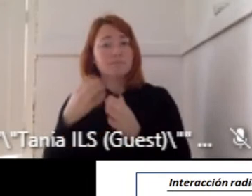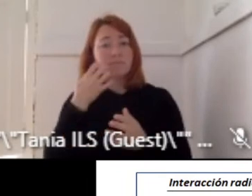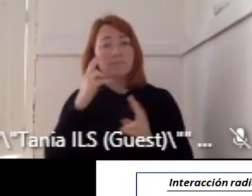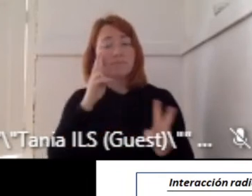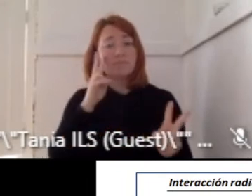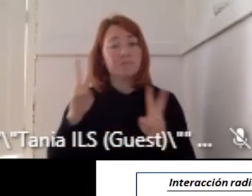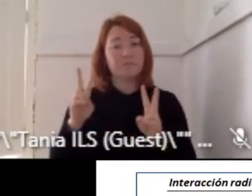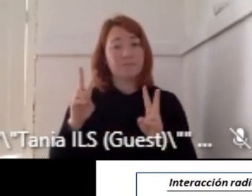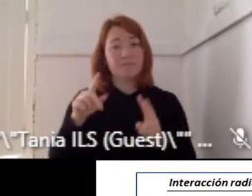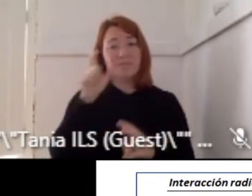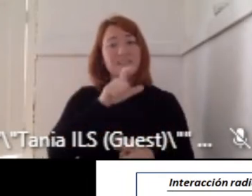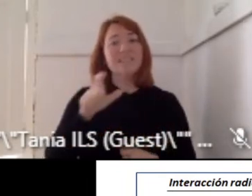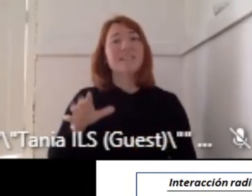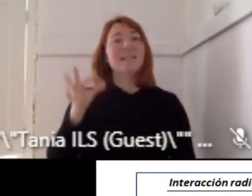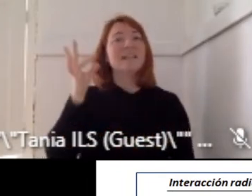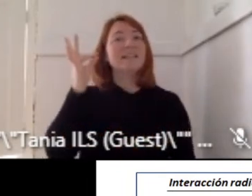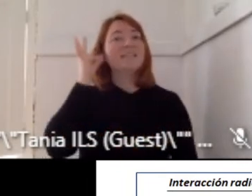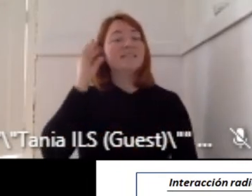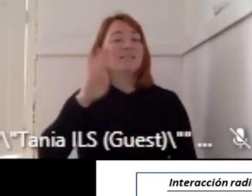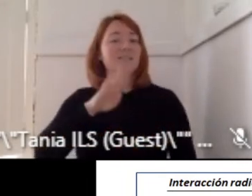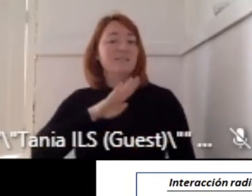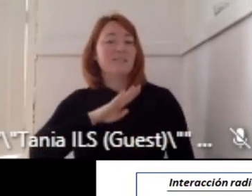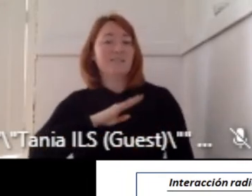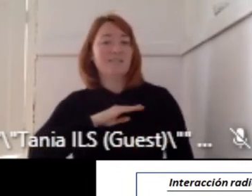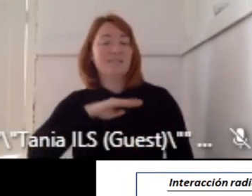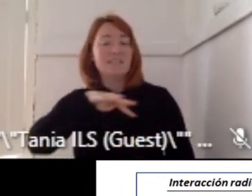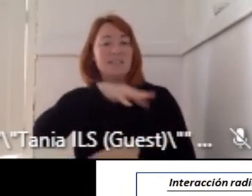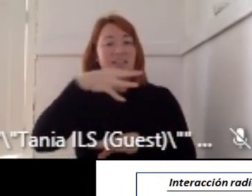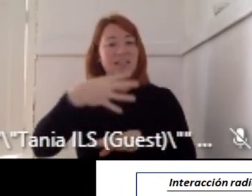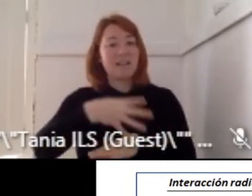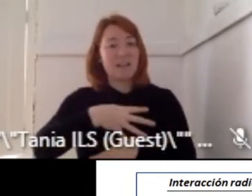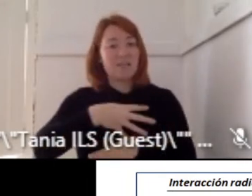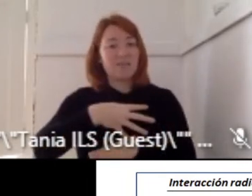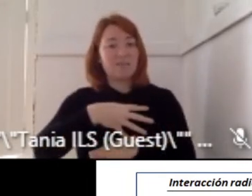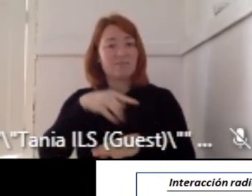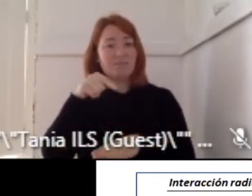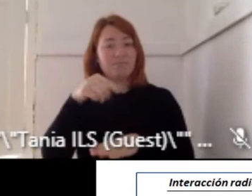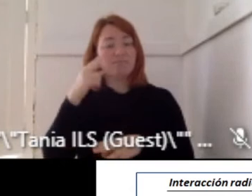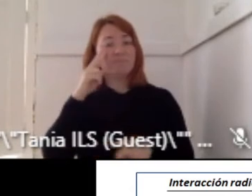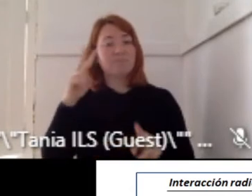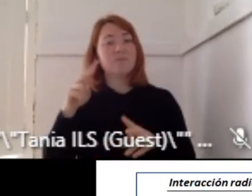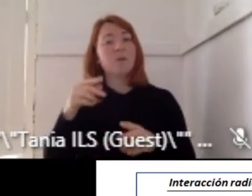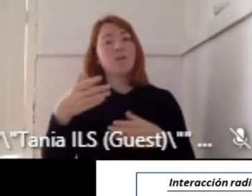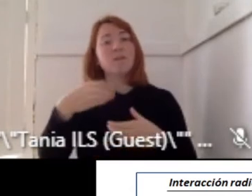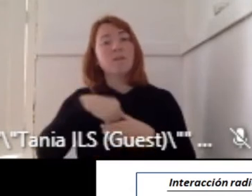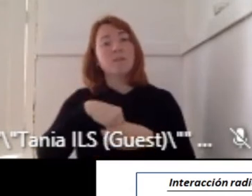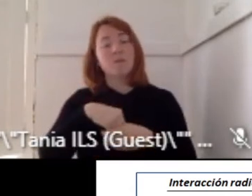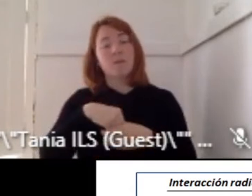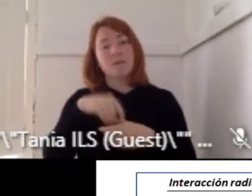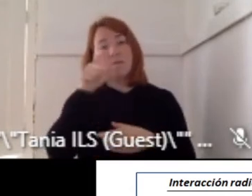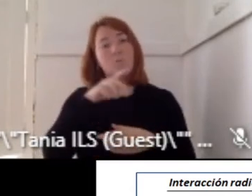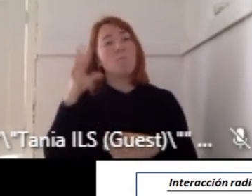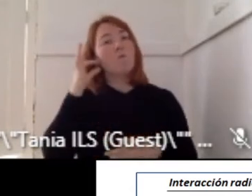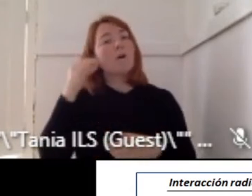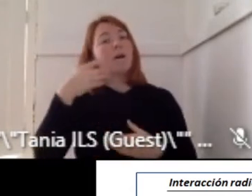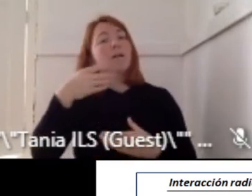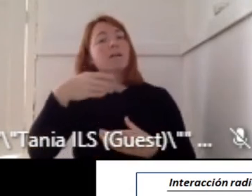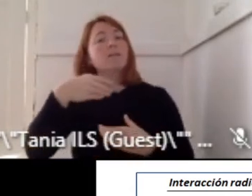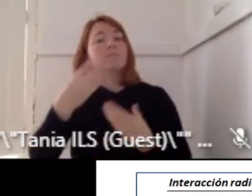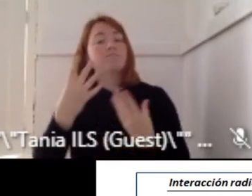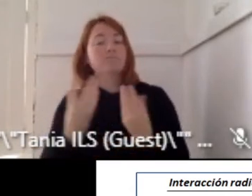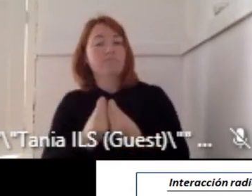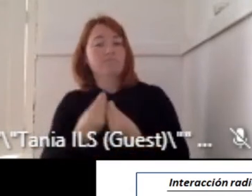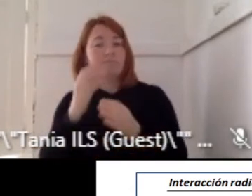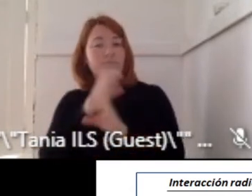del radio, que lo podéis encontrar en el blog Mujeres con Ciencia, pues nos habla de mujeres que trabajan